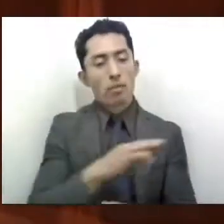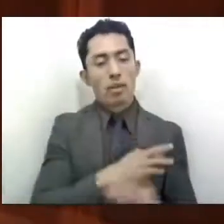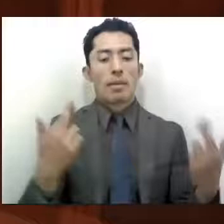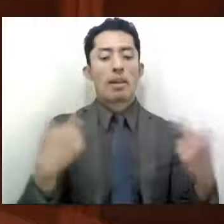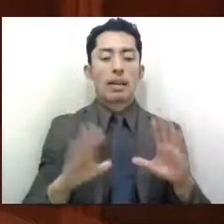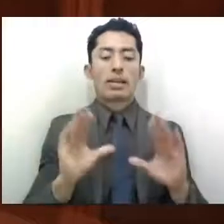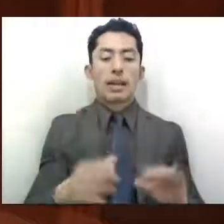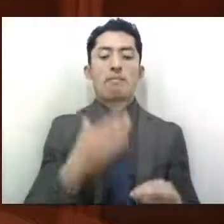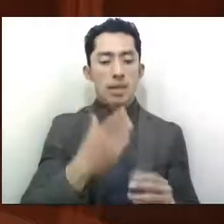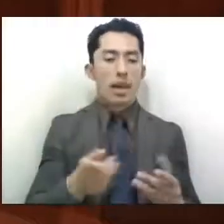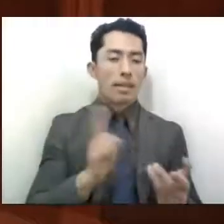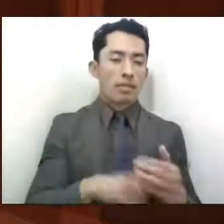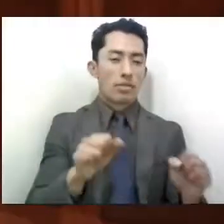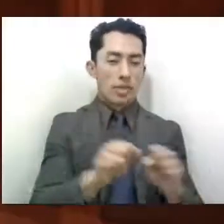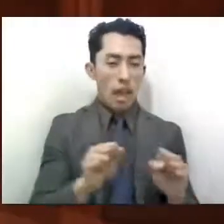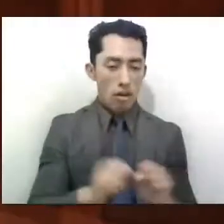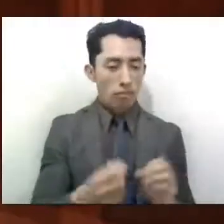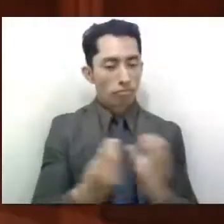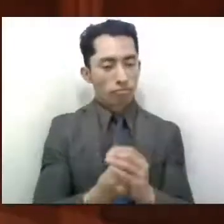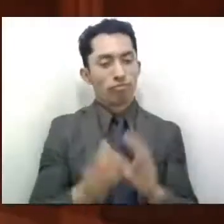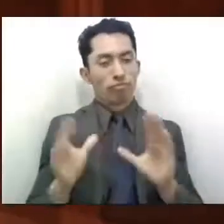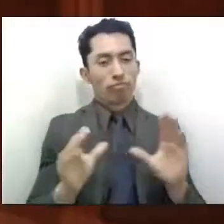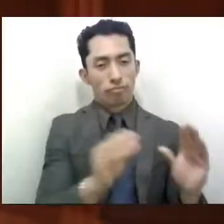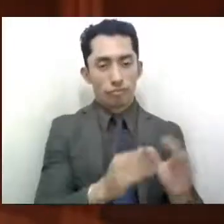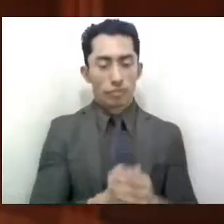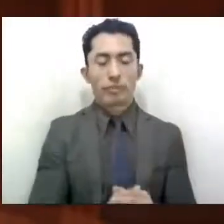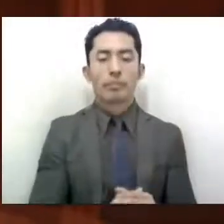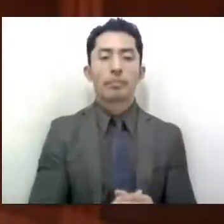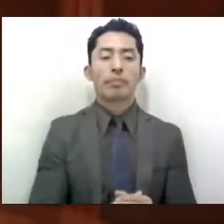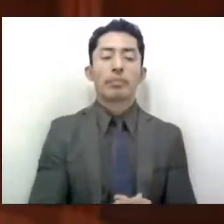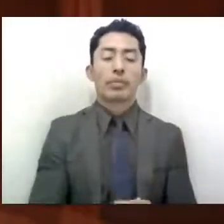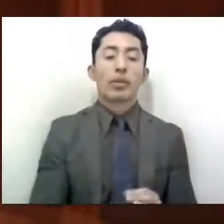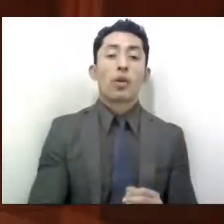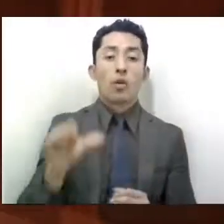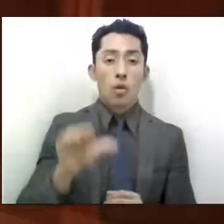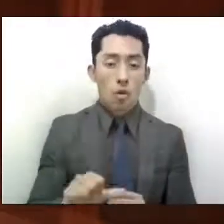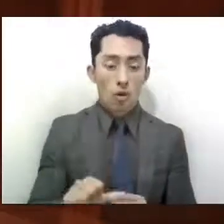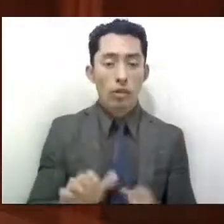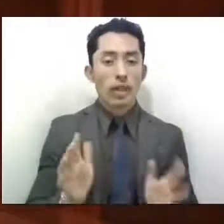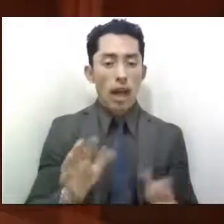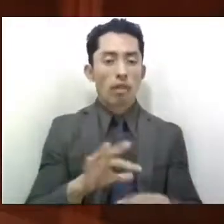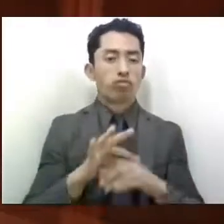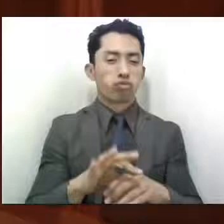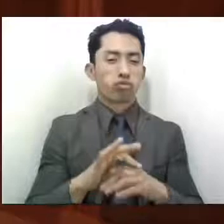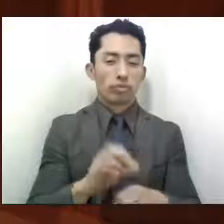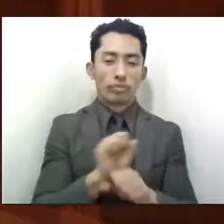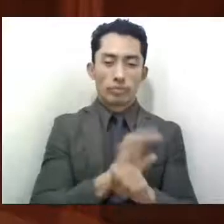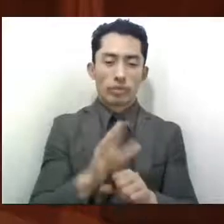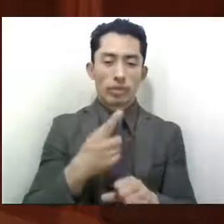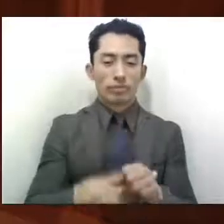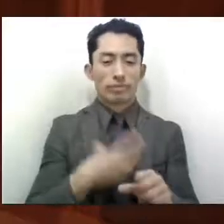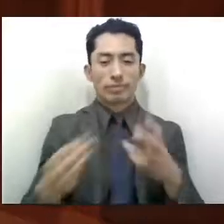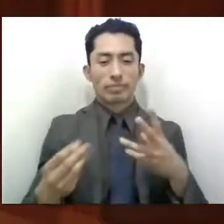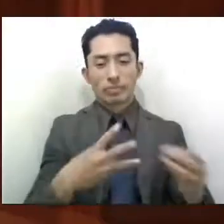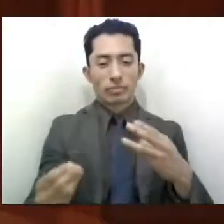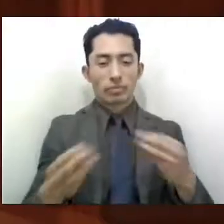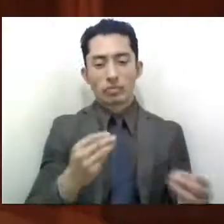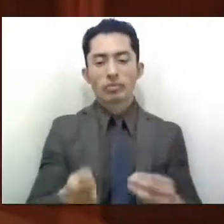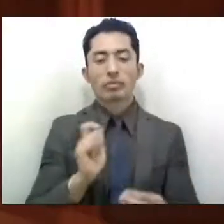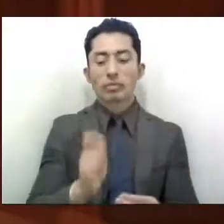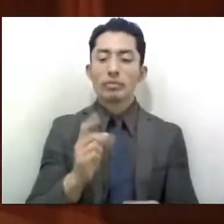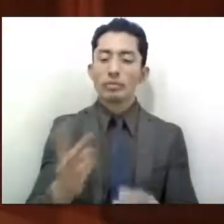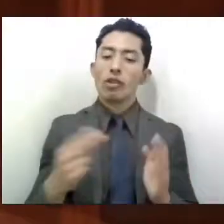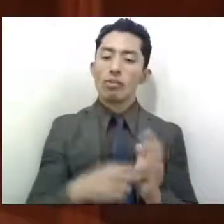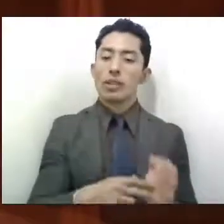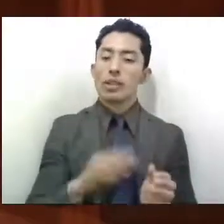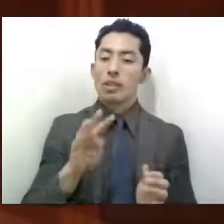académicas. Hoy, que hemos vivido una pandemia que tuvo su origen a finales del año 2019 y